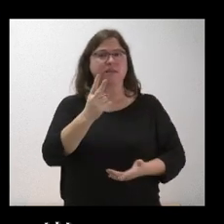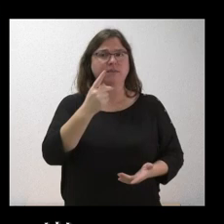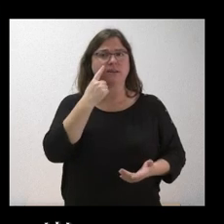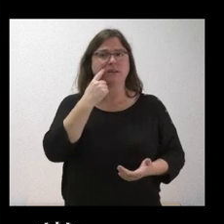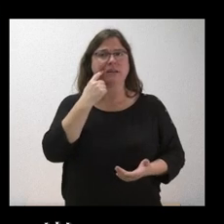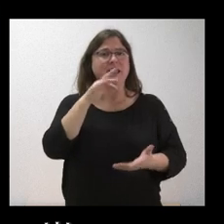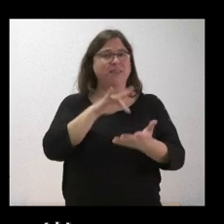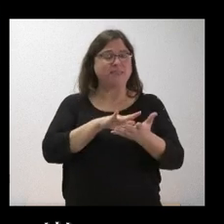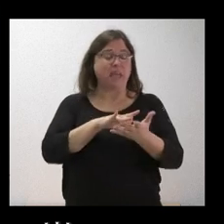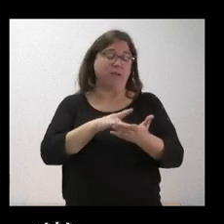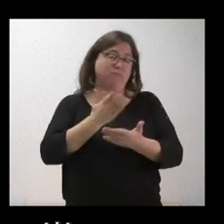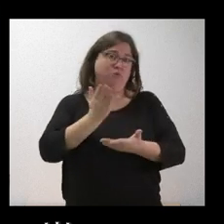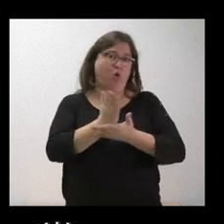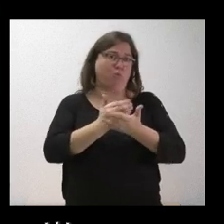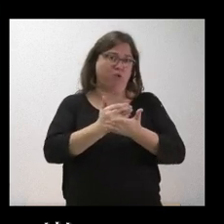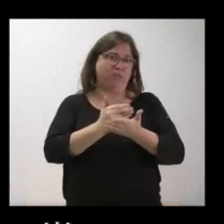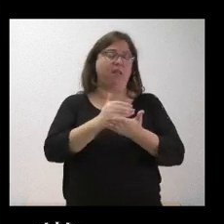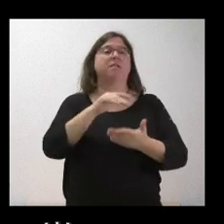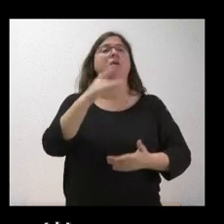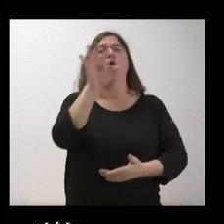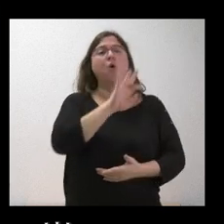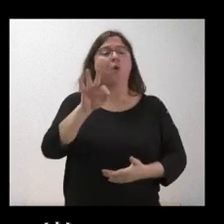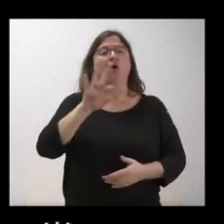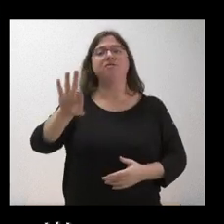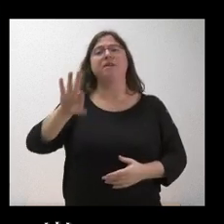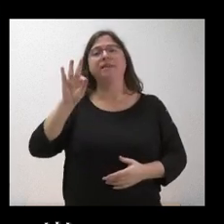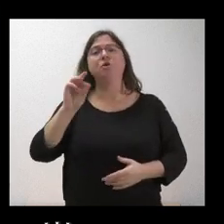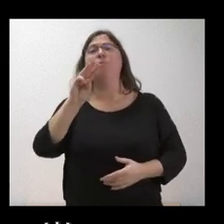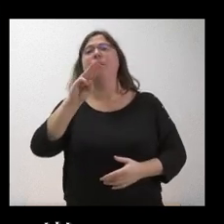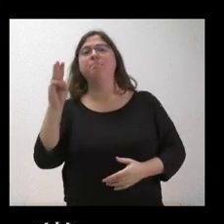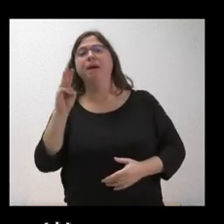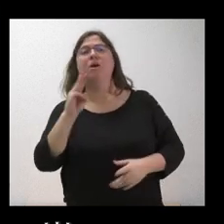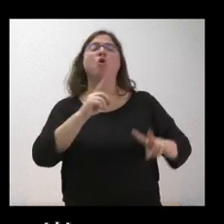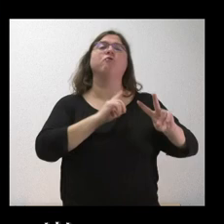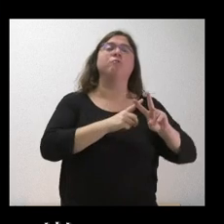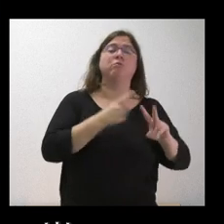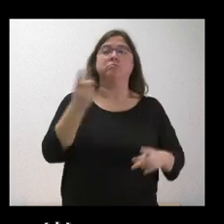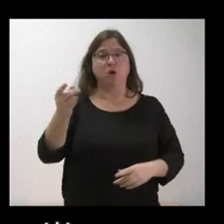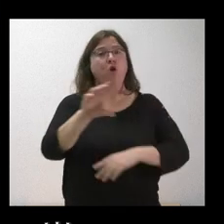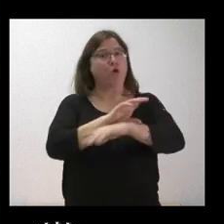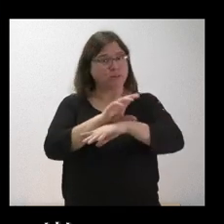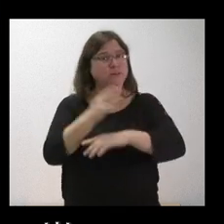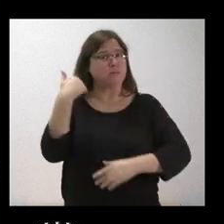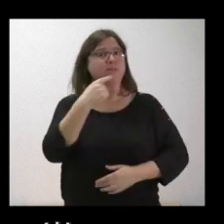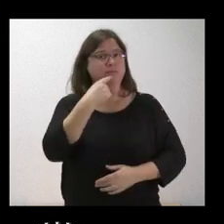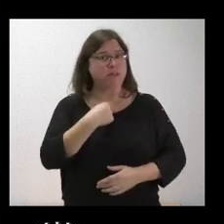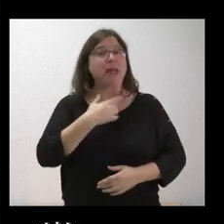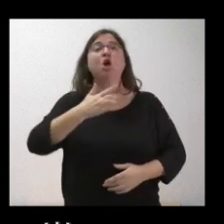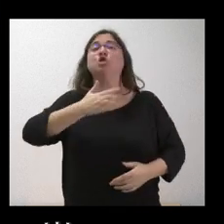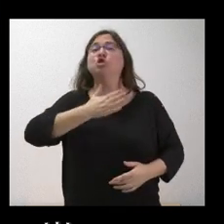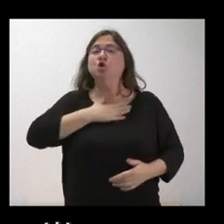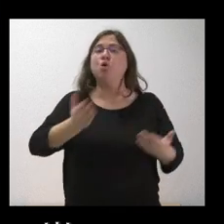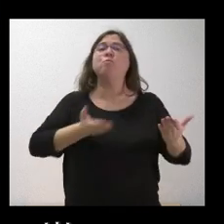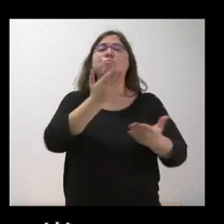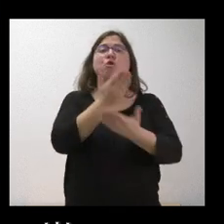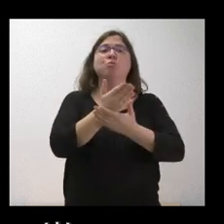a la fiesta de la comunidad o si fue la parte del partido popular que fue lo que dijo el consejero el consejero lo que nos dijo fue yo propuse